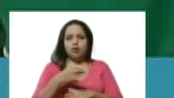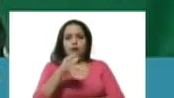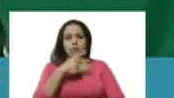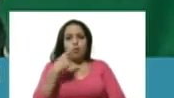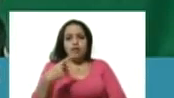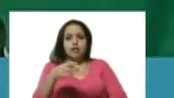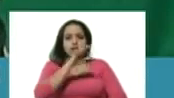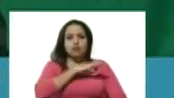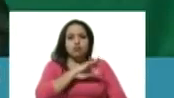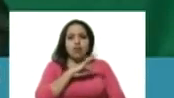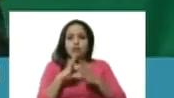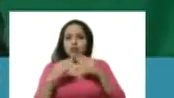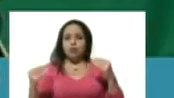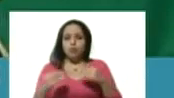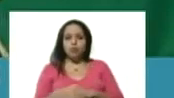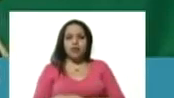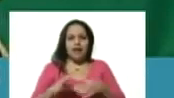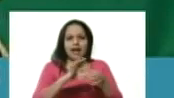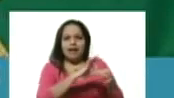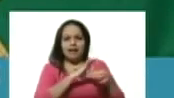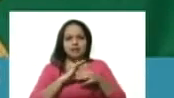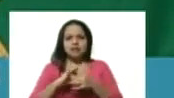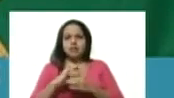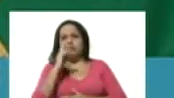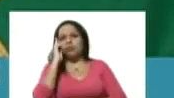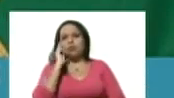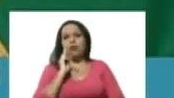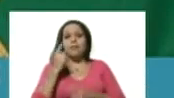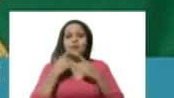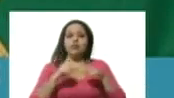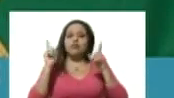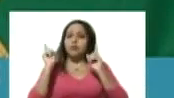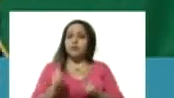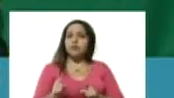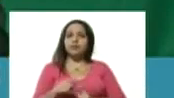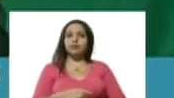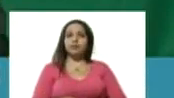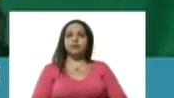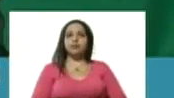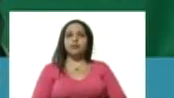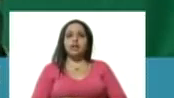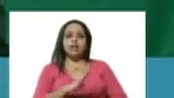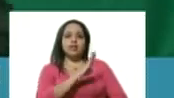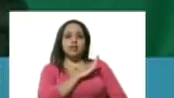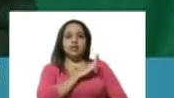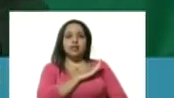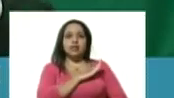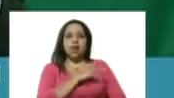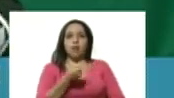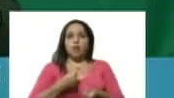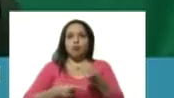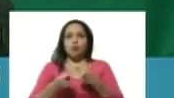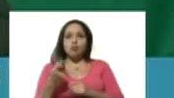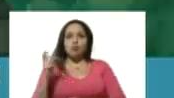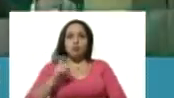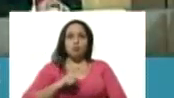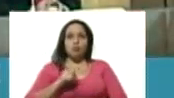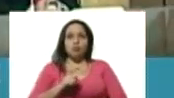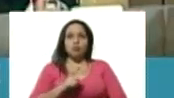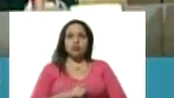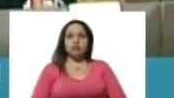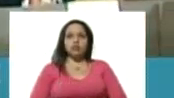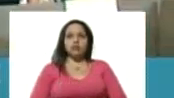en general, en la Alianza Bolivariana. Pero, por supuesto, para tener los recursos necesarios para que el ALBA en lo